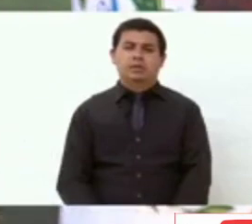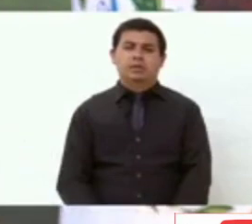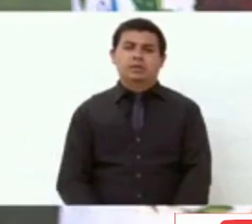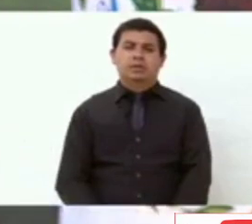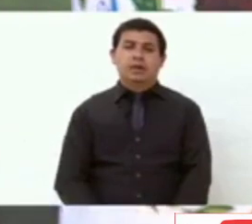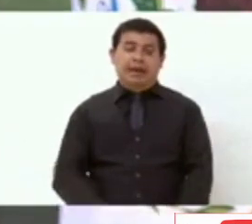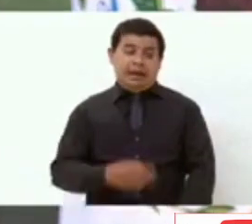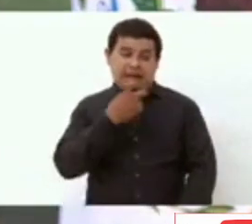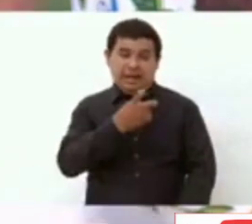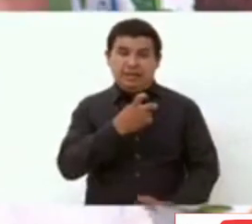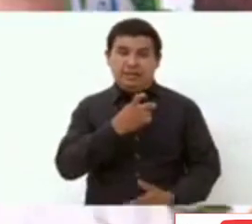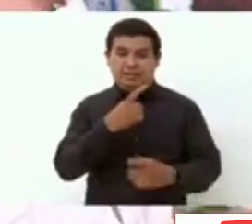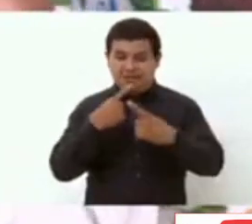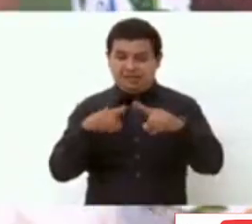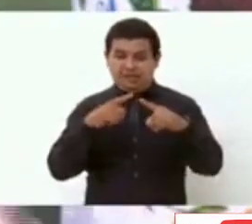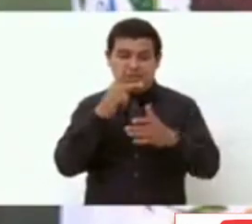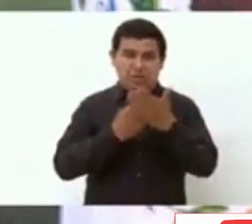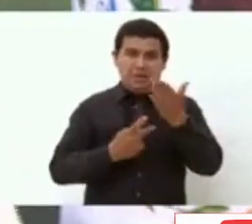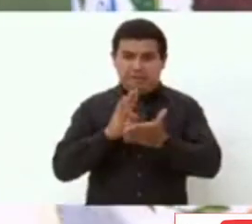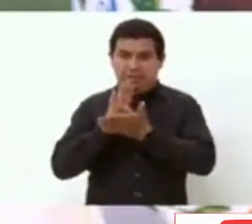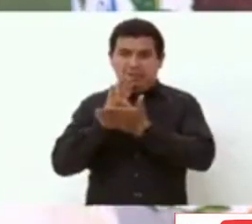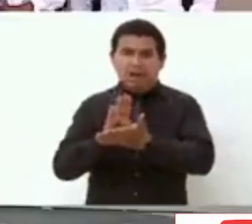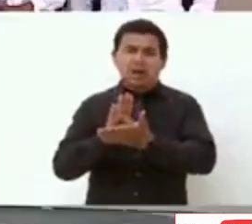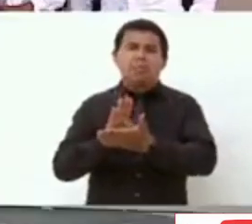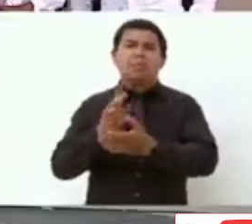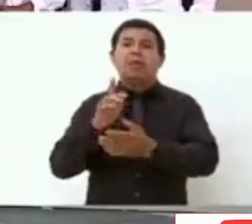el que las familias que tienen